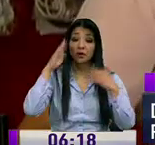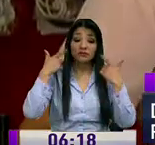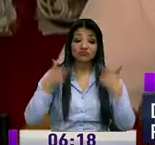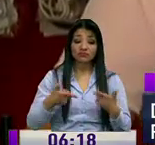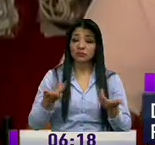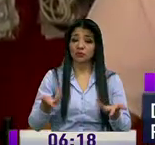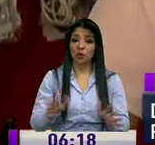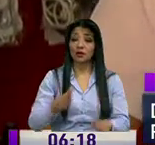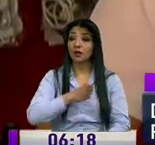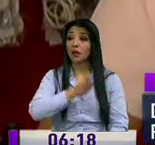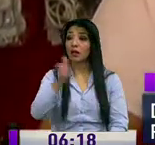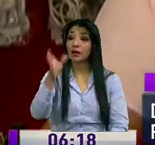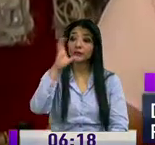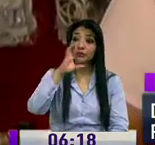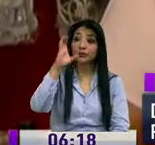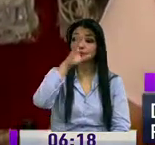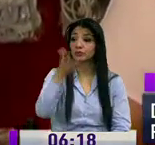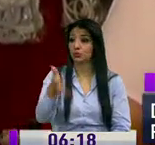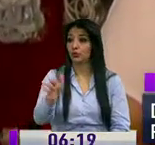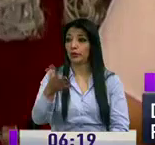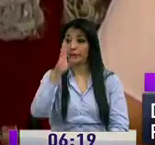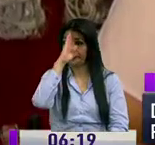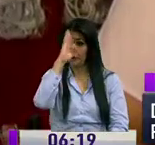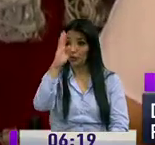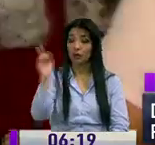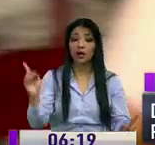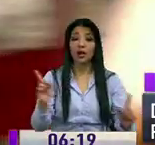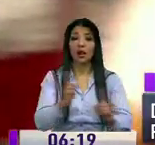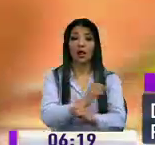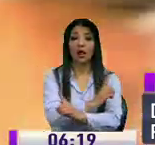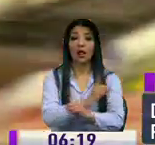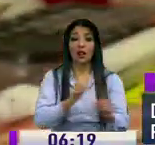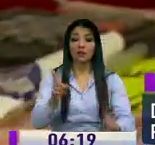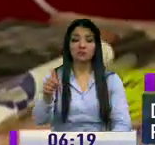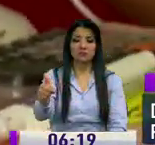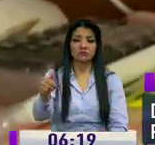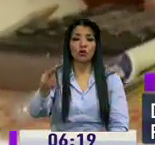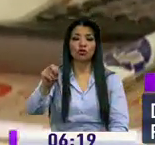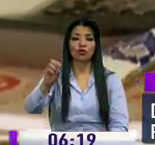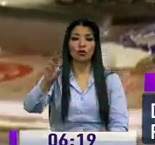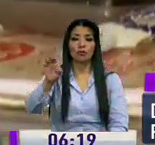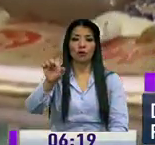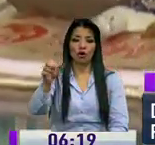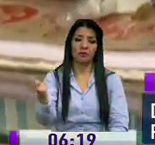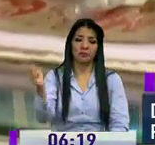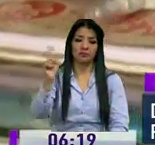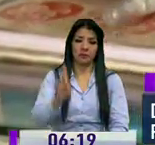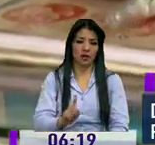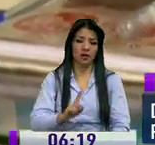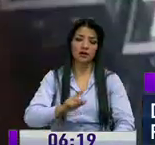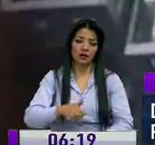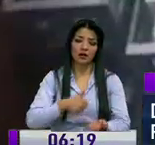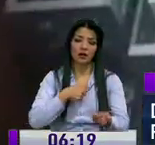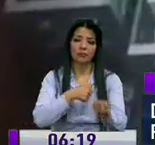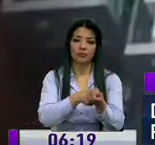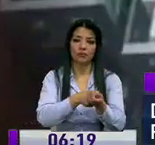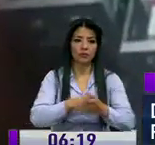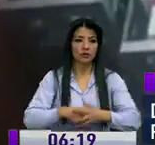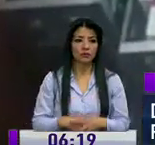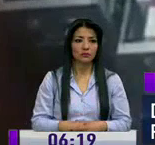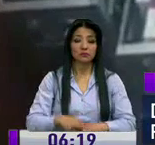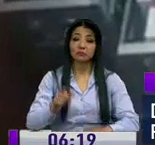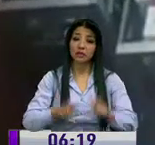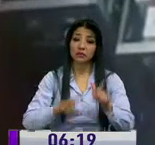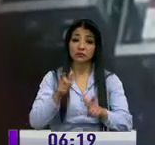Uno los va a buscar y no hay. Los que aparecen por aquí son los de Novol. Mientras que los últimos perjudicados ahora esperan que desarticulen a